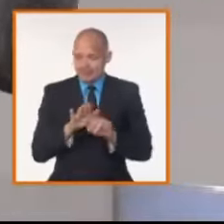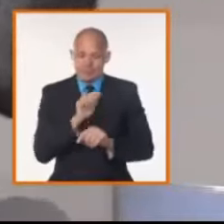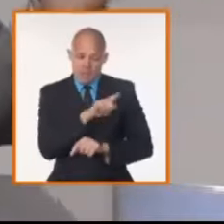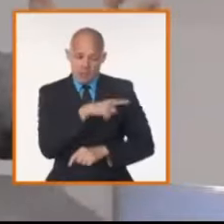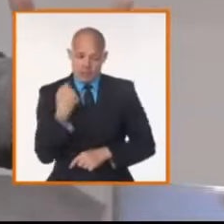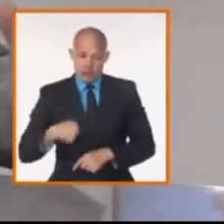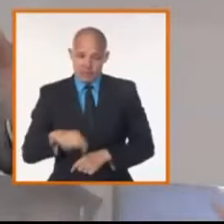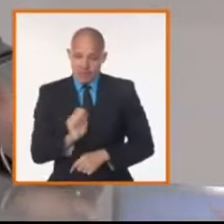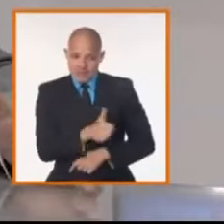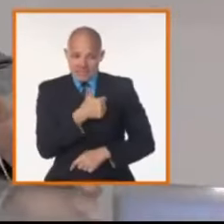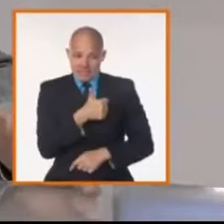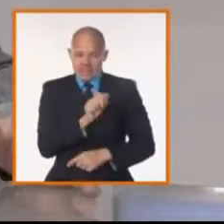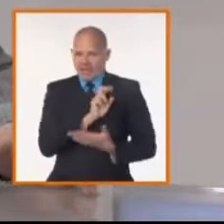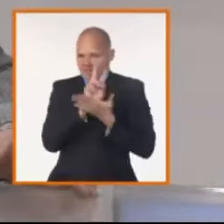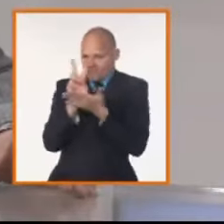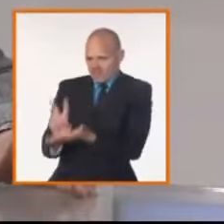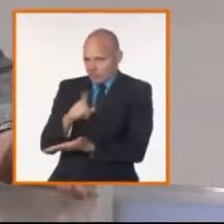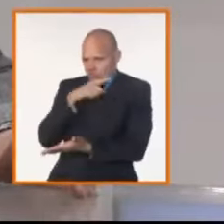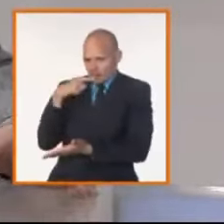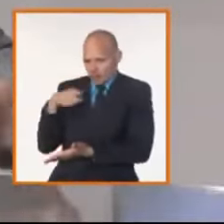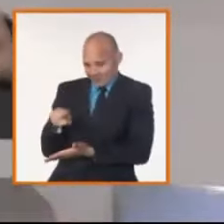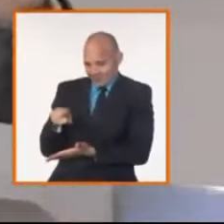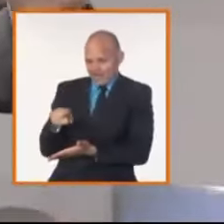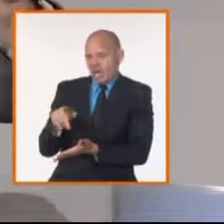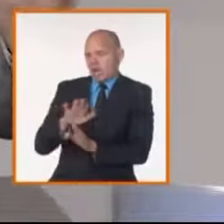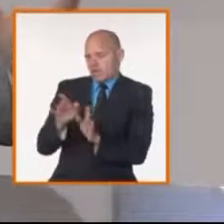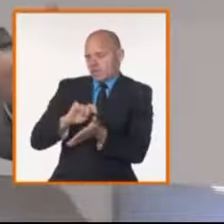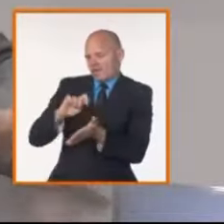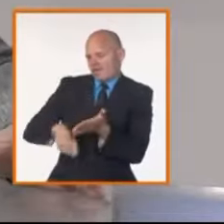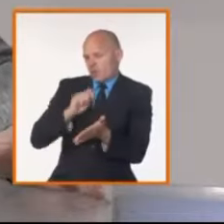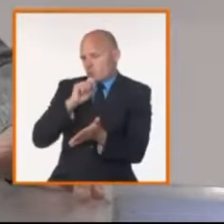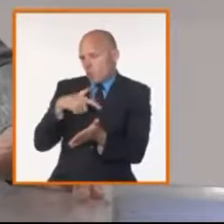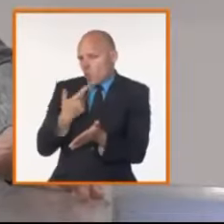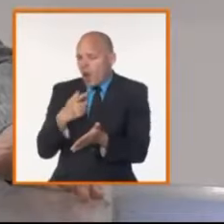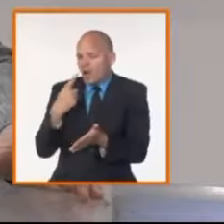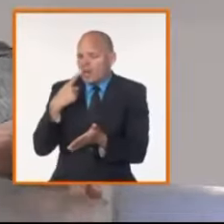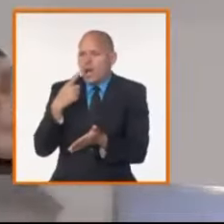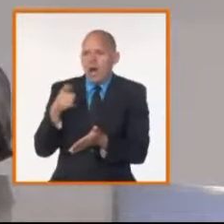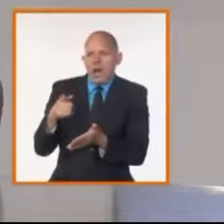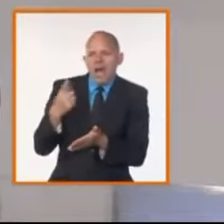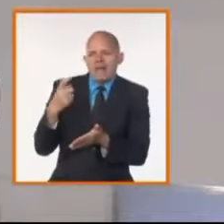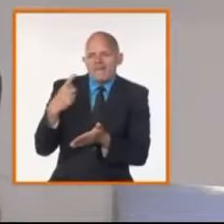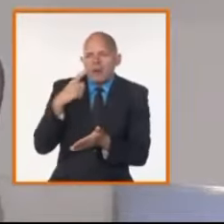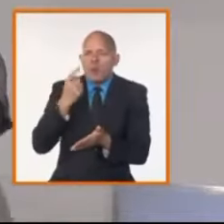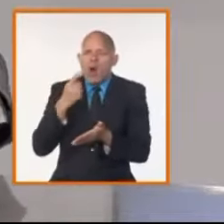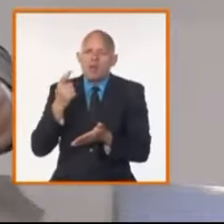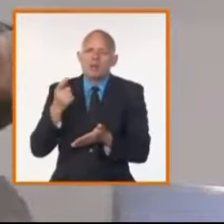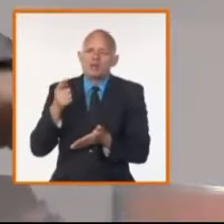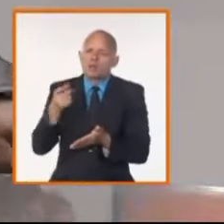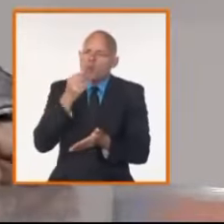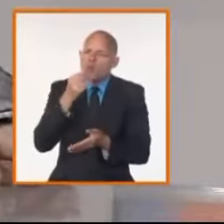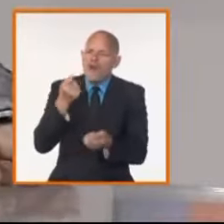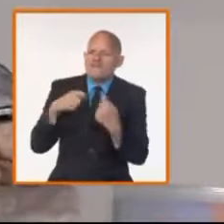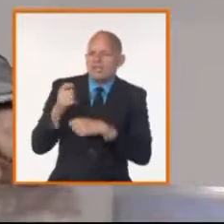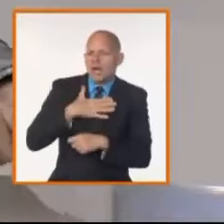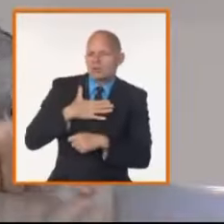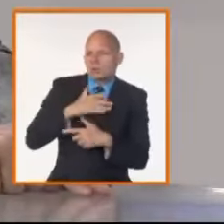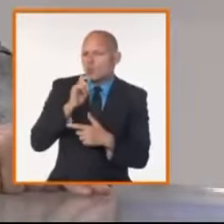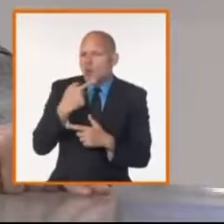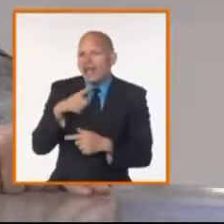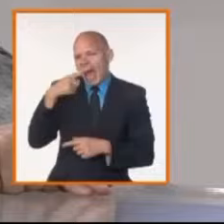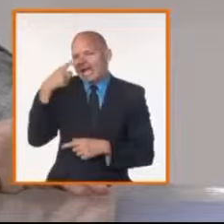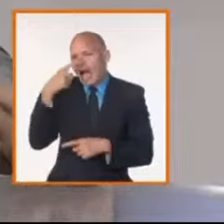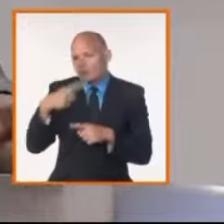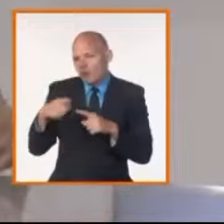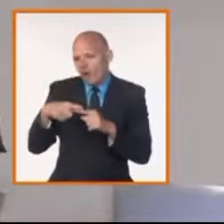no sé cuántas decenas de miles de millones de de metros cúbicos de petróleo y de gas exactamente porque se veía que